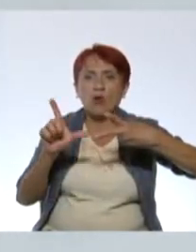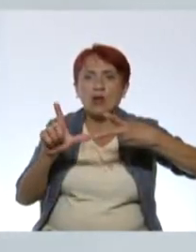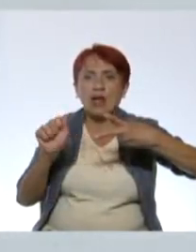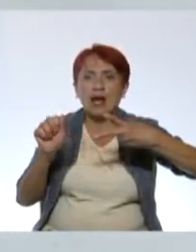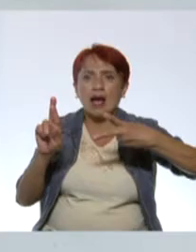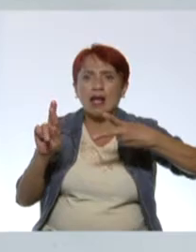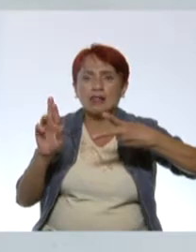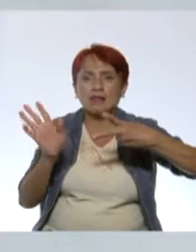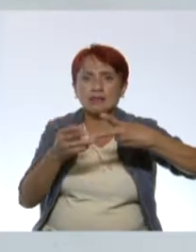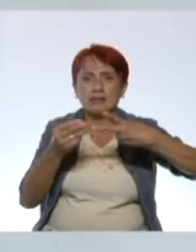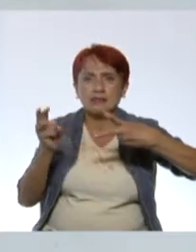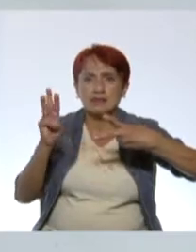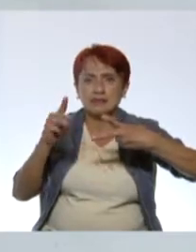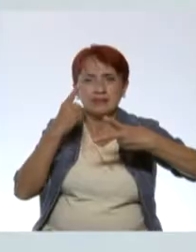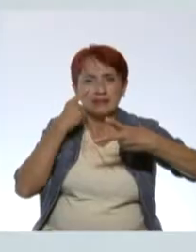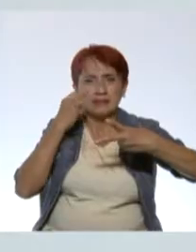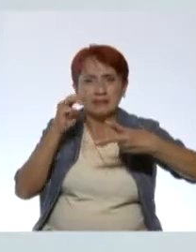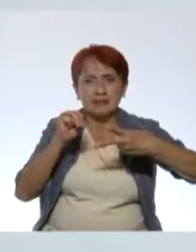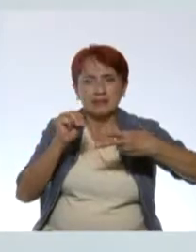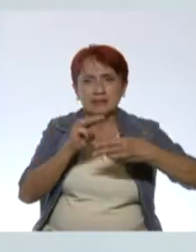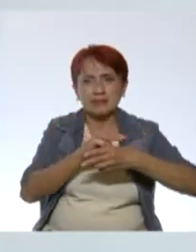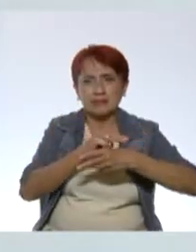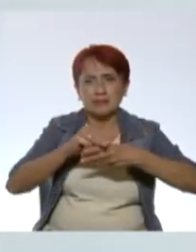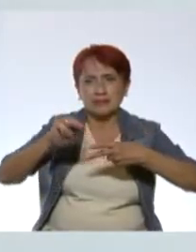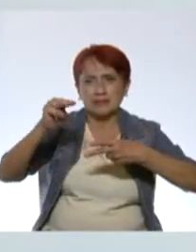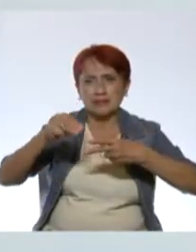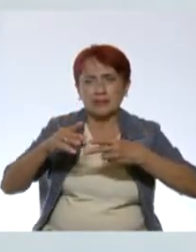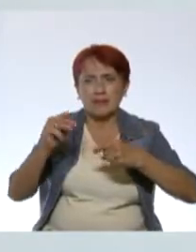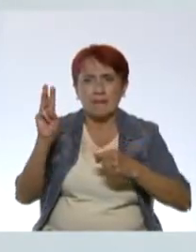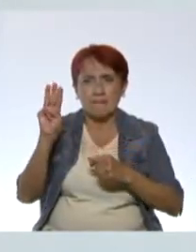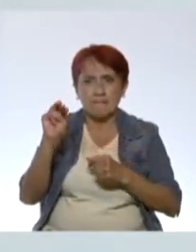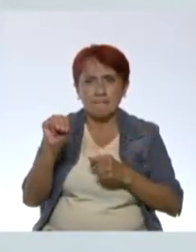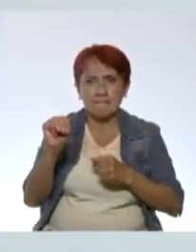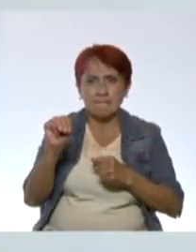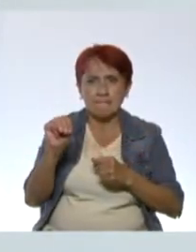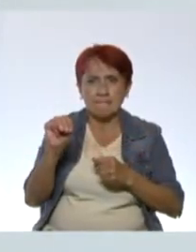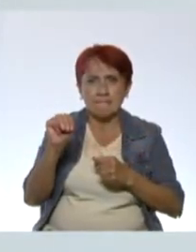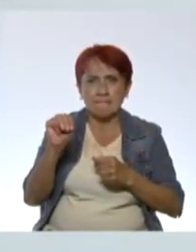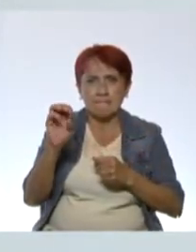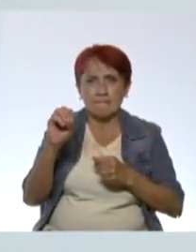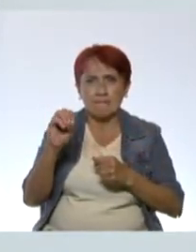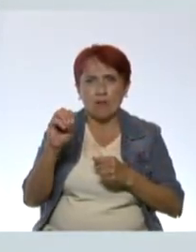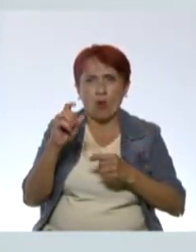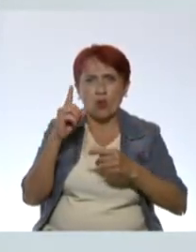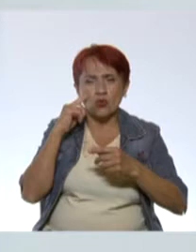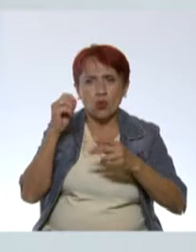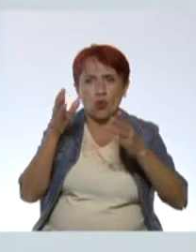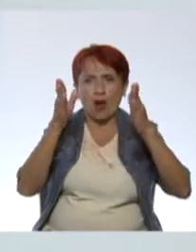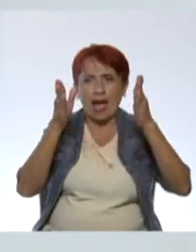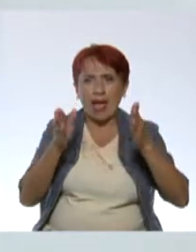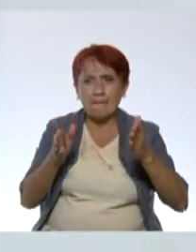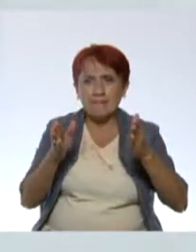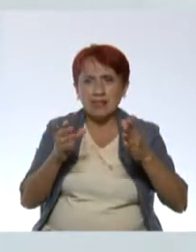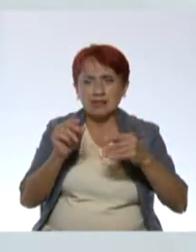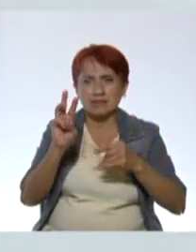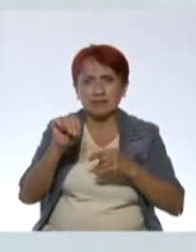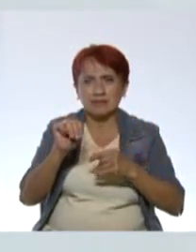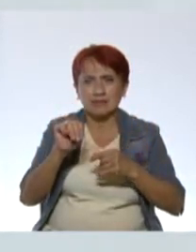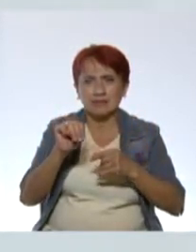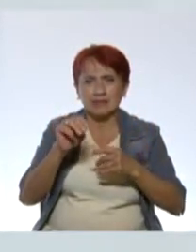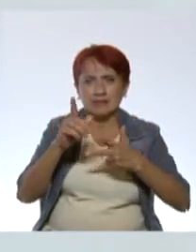debe estar definido con las siguientes coordenadas: el módulo de m y el